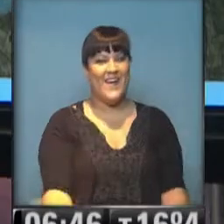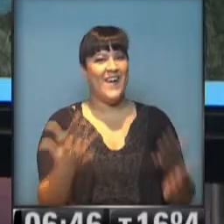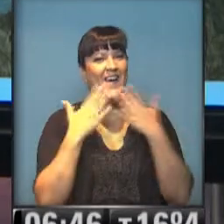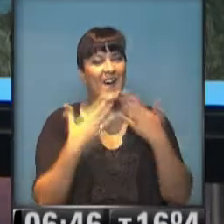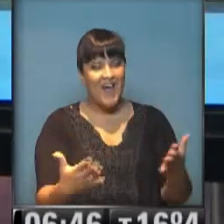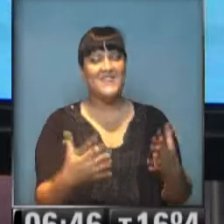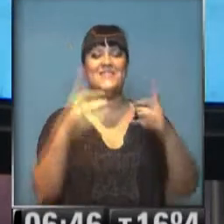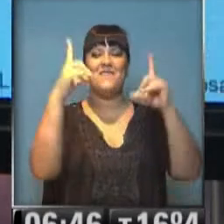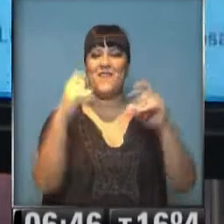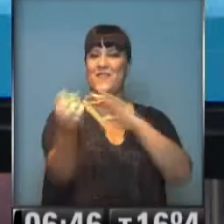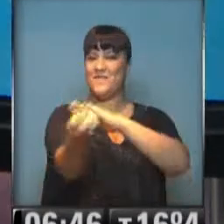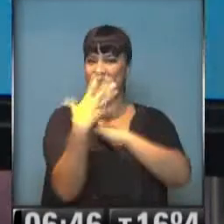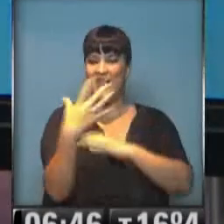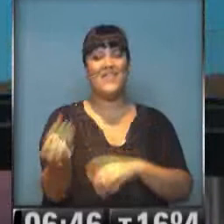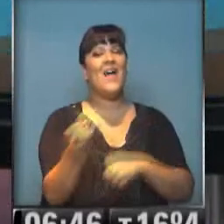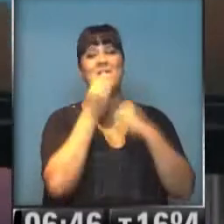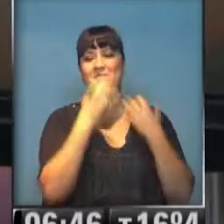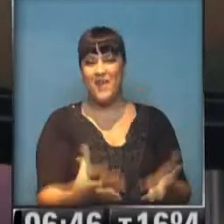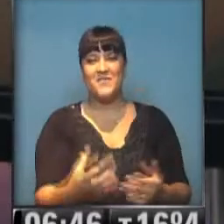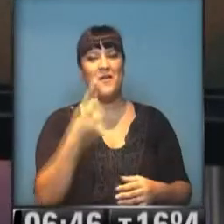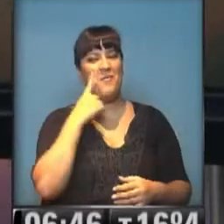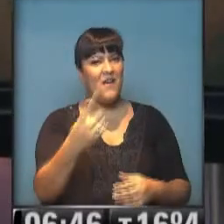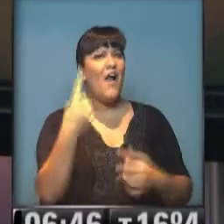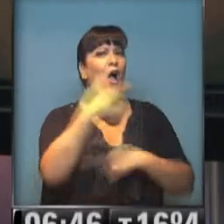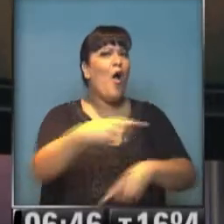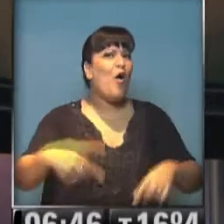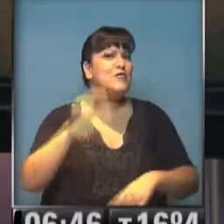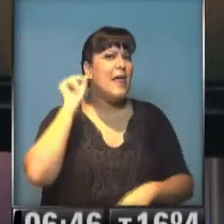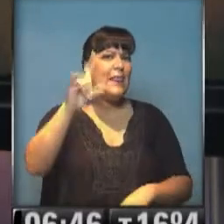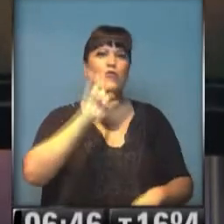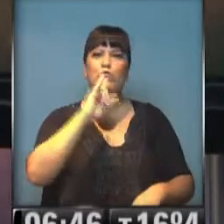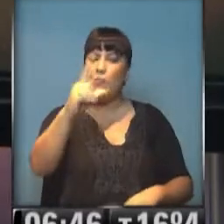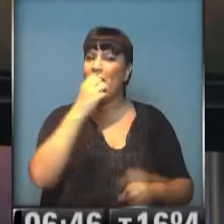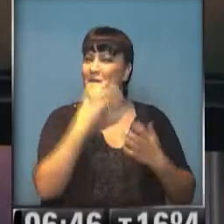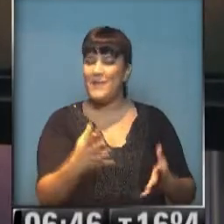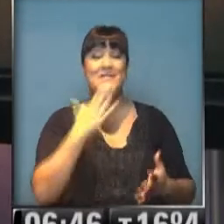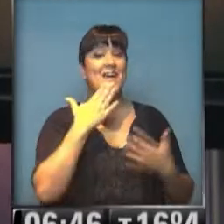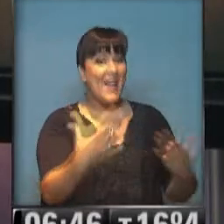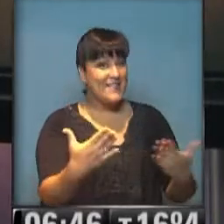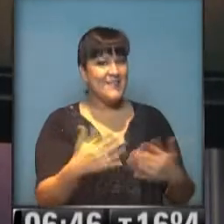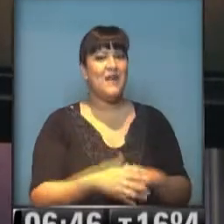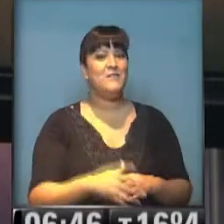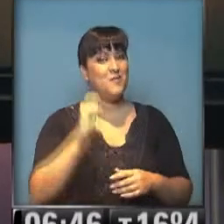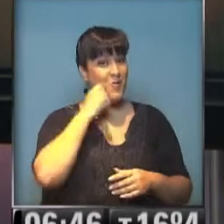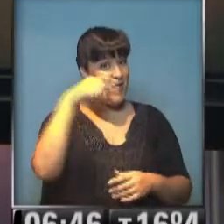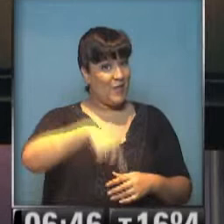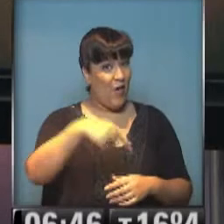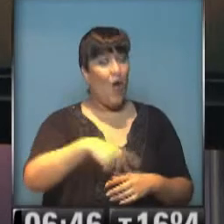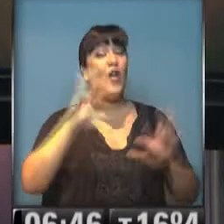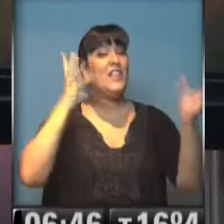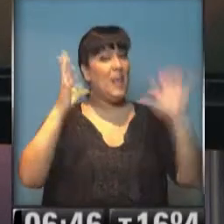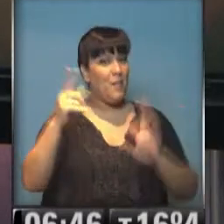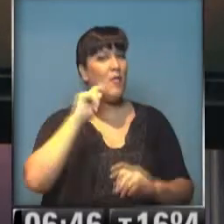este cactus, lindísimo, mira las cosas que hay en Tucumán. Gracias, Jorge, gracias, lindo va a estar hoy en Tucumán,